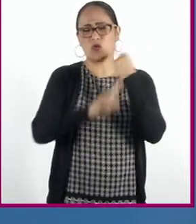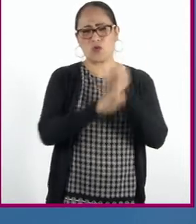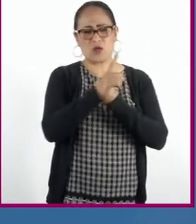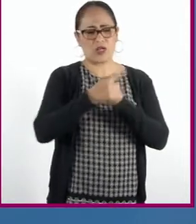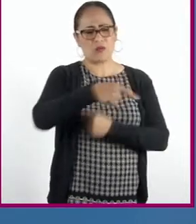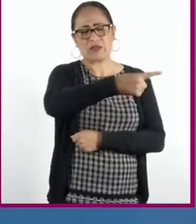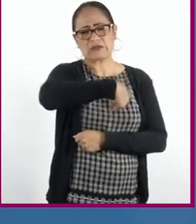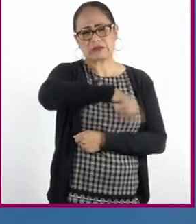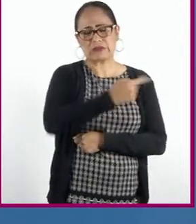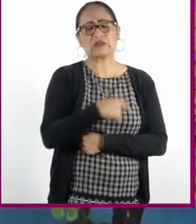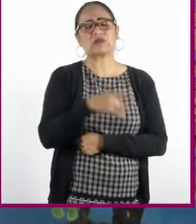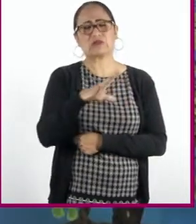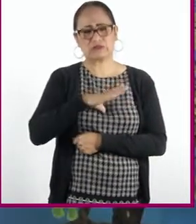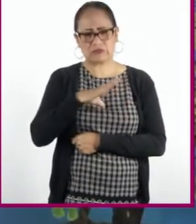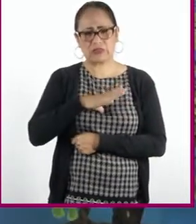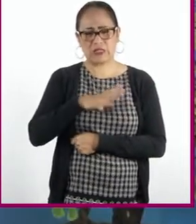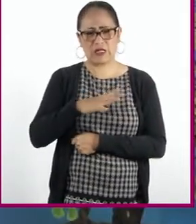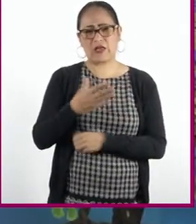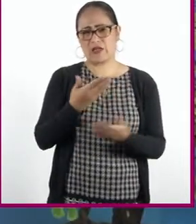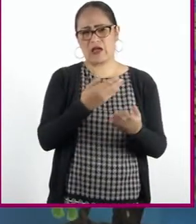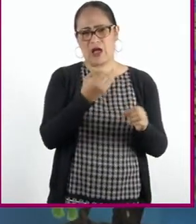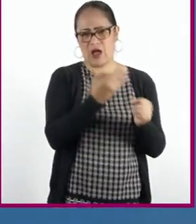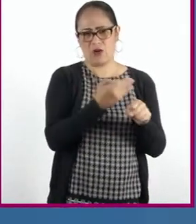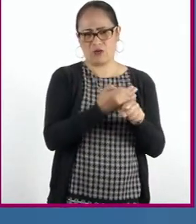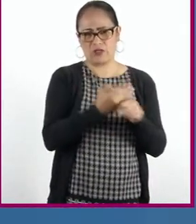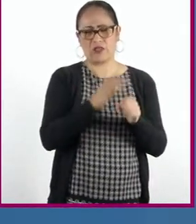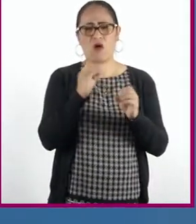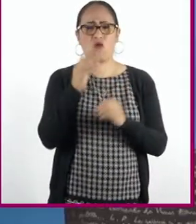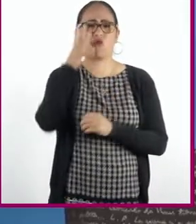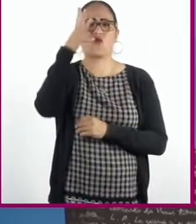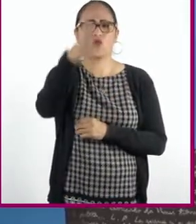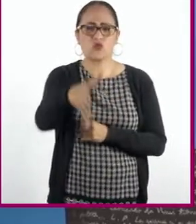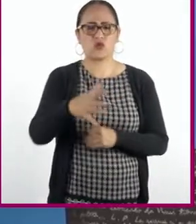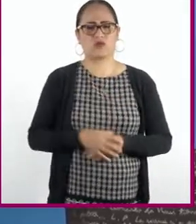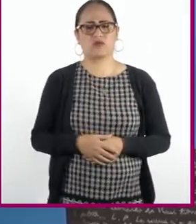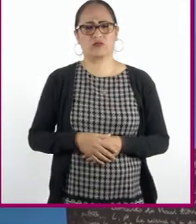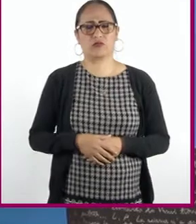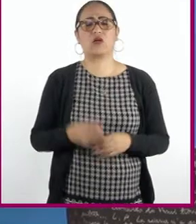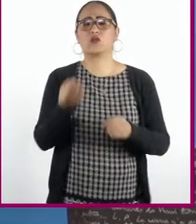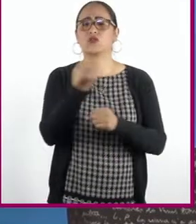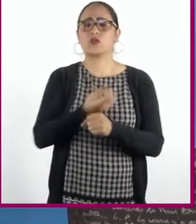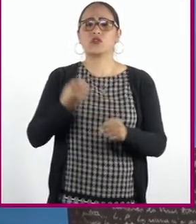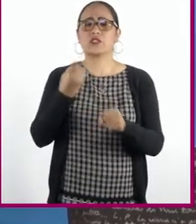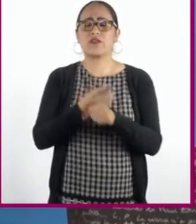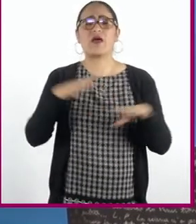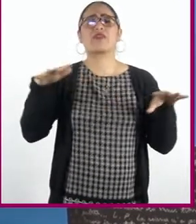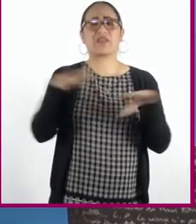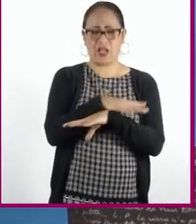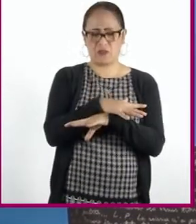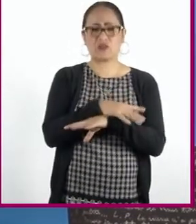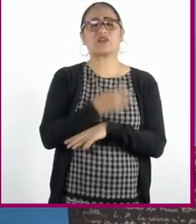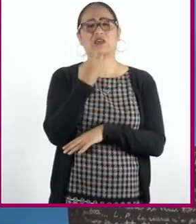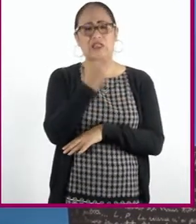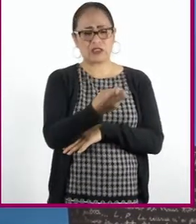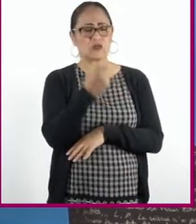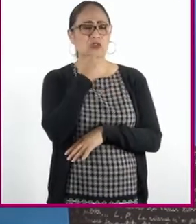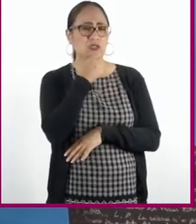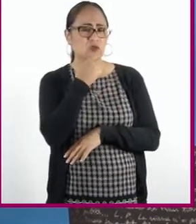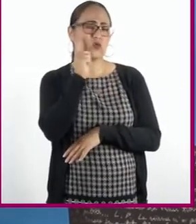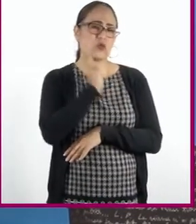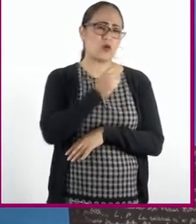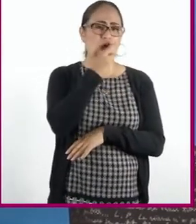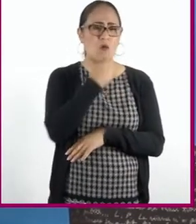afectan actualmente o que les afectarán en el futuro. Muchos cambios en la sociedad afectan a las niñas y los niños de